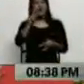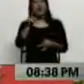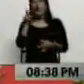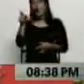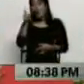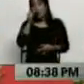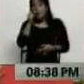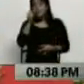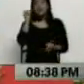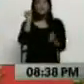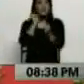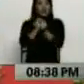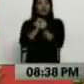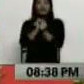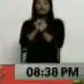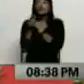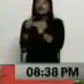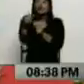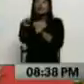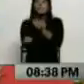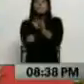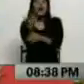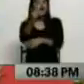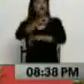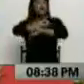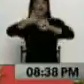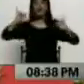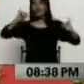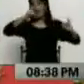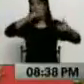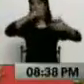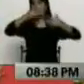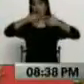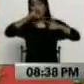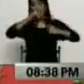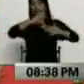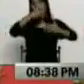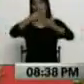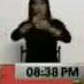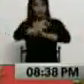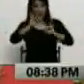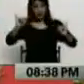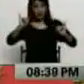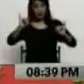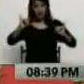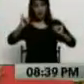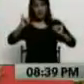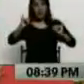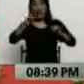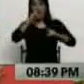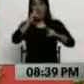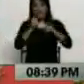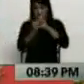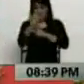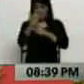bien Él termina una pena en el mes de mayo y luego comienza otra